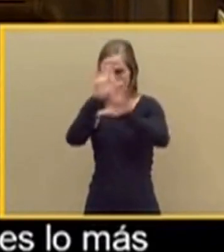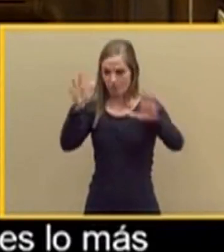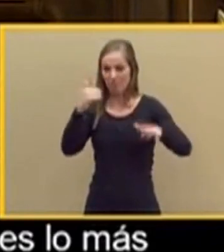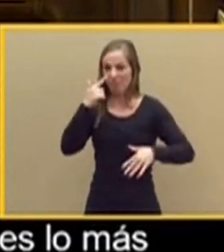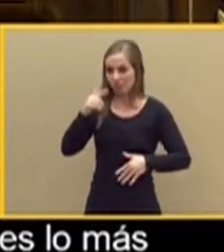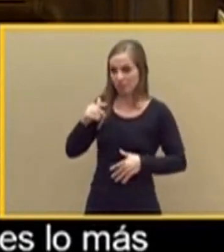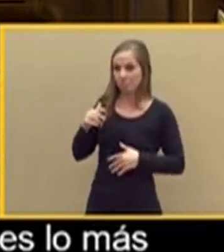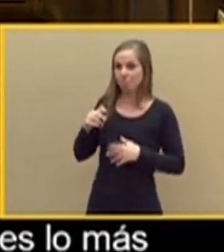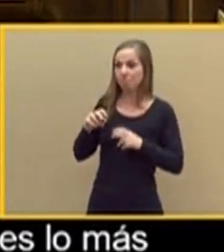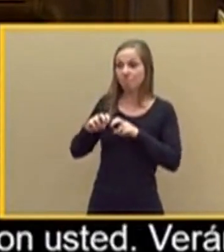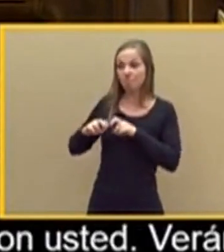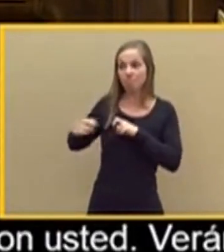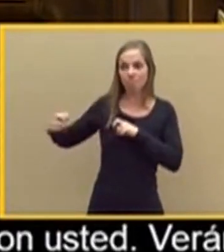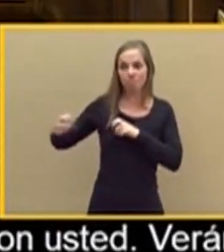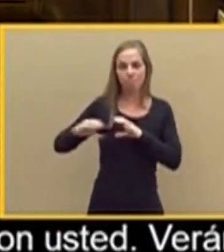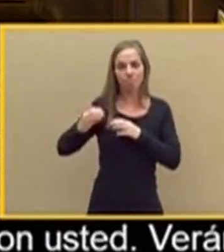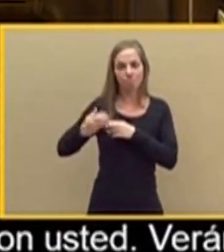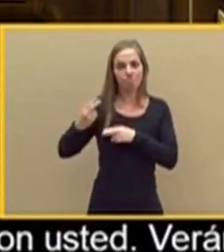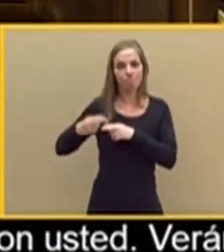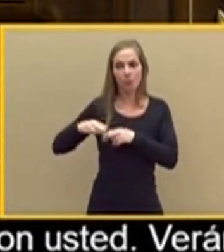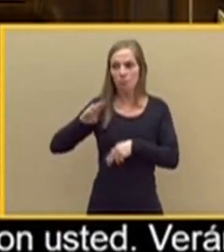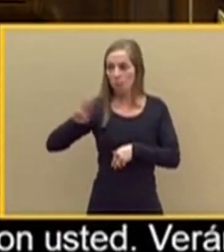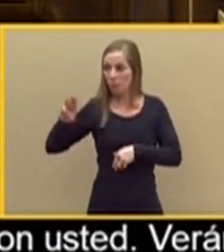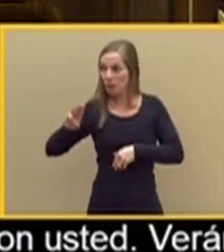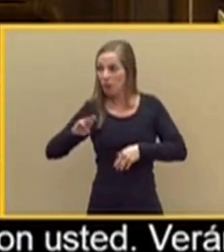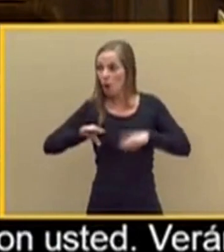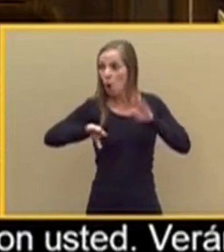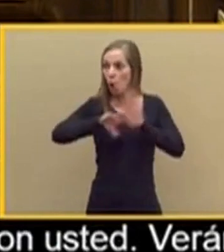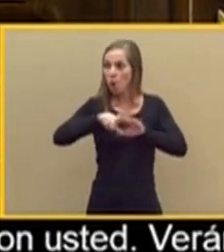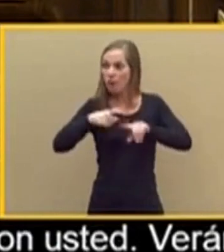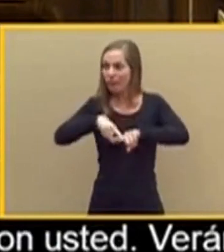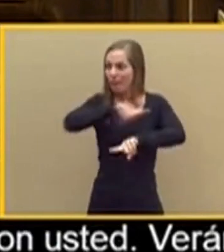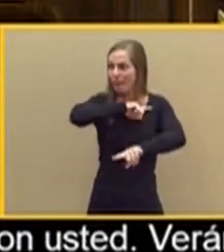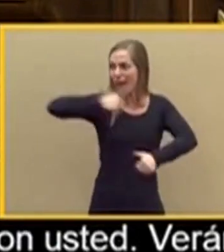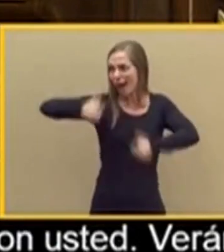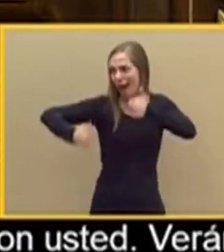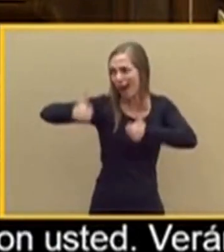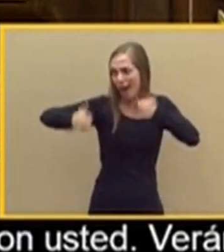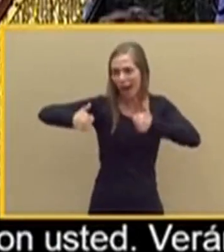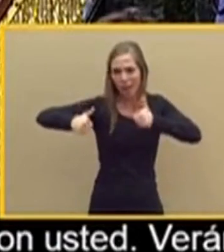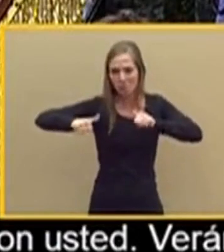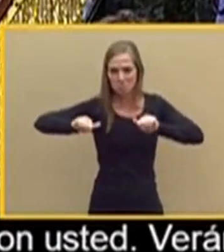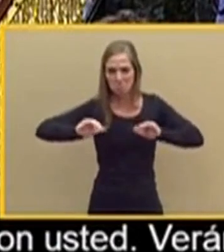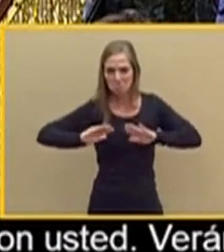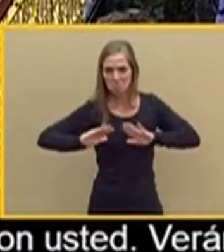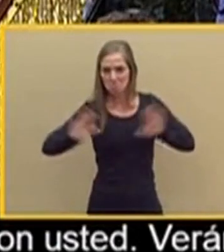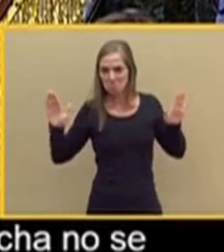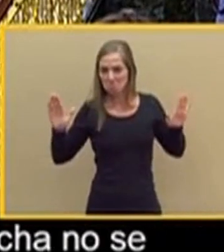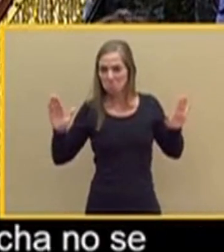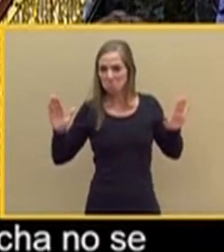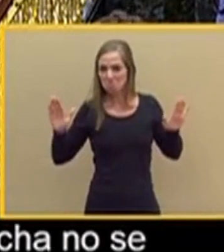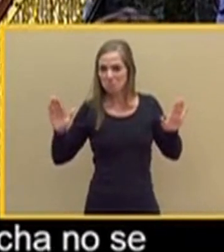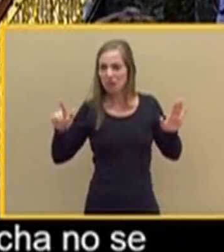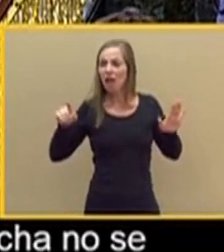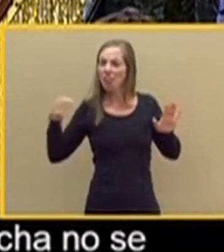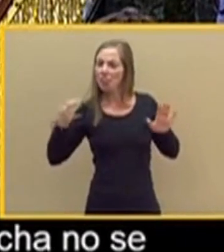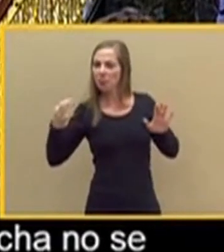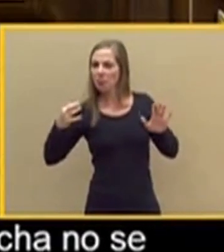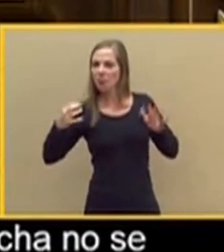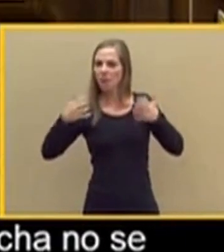Popular, con la ultraderecha no se compite, a la ultraderecha se la